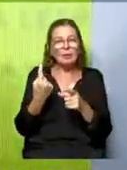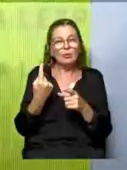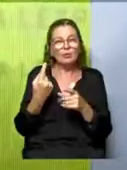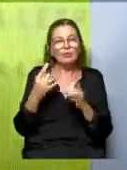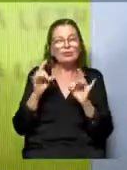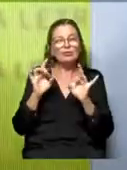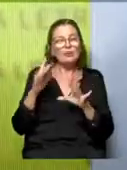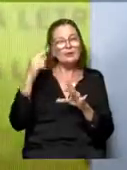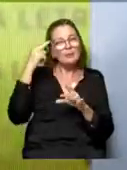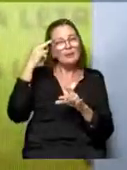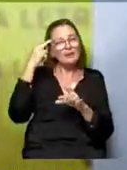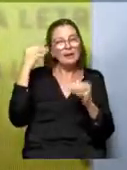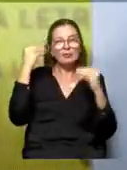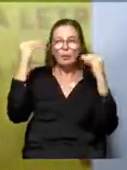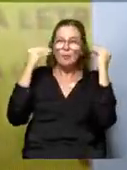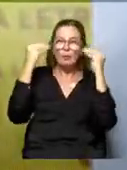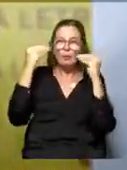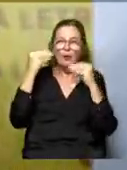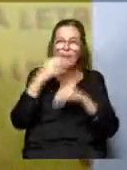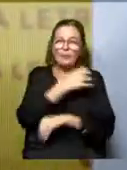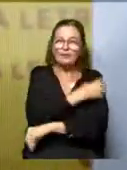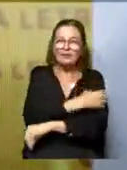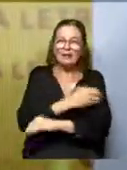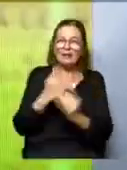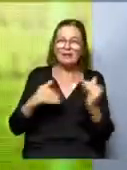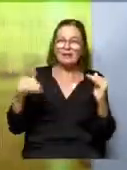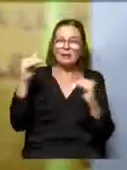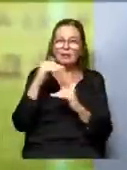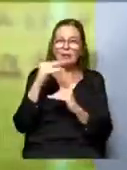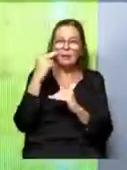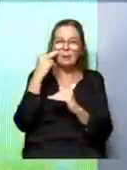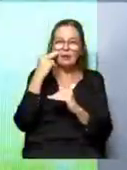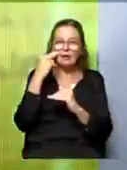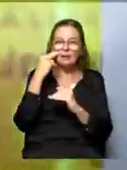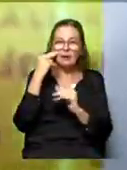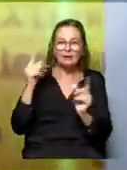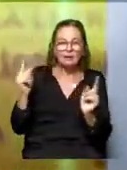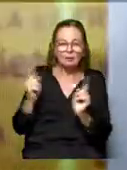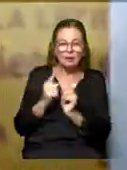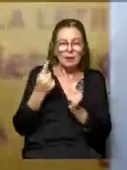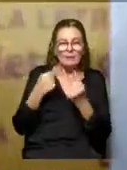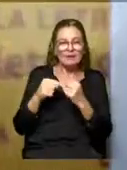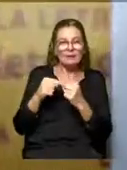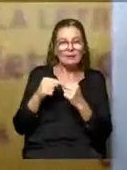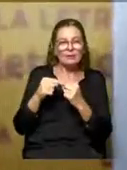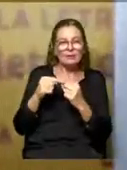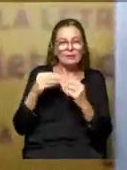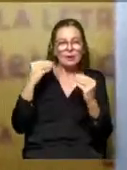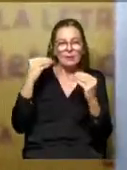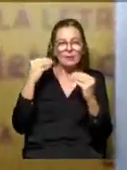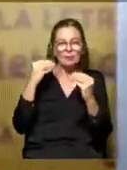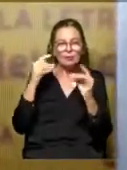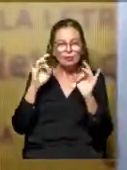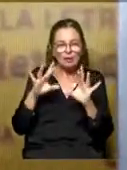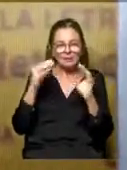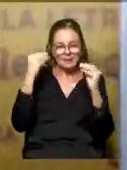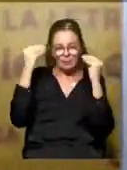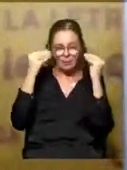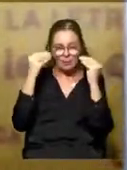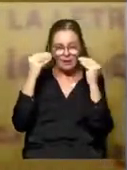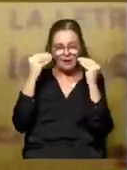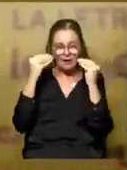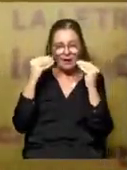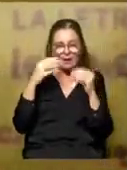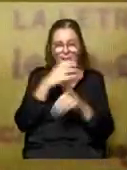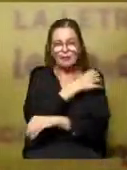pobreza, hay muy buenas razones para pensar que la desigualdad es un problema y que hay que reducirla, pero incluso si uno le preocupa la pobreza solamente, la forma más fácil,